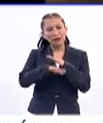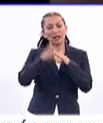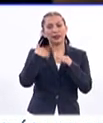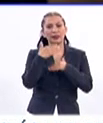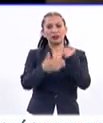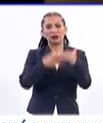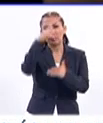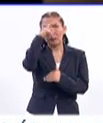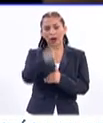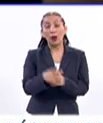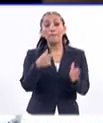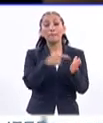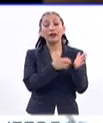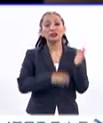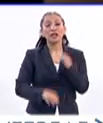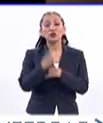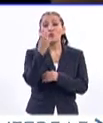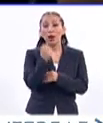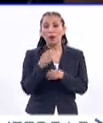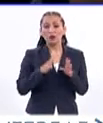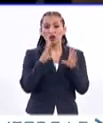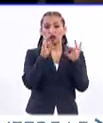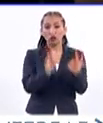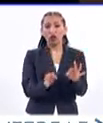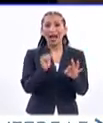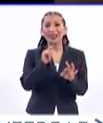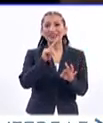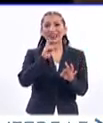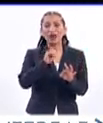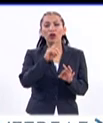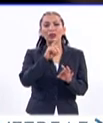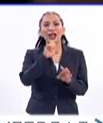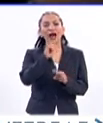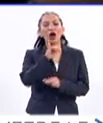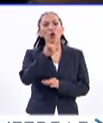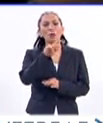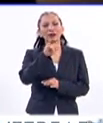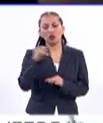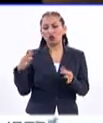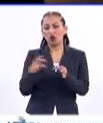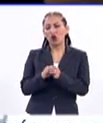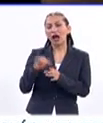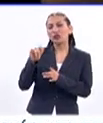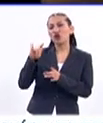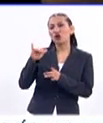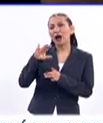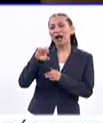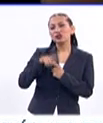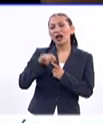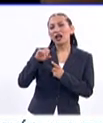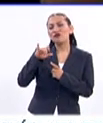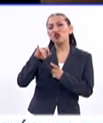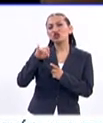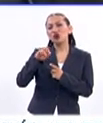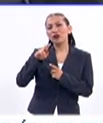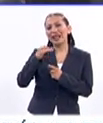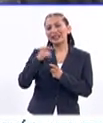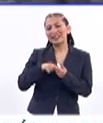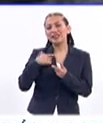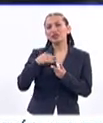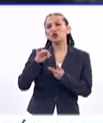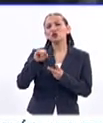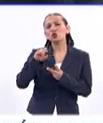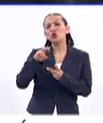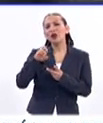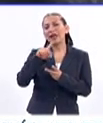del país. En 1909 fundó el Ateneo de la Juventud, junto a Antonio Caso, Alfonso Reyes, Pedro Enrique